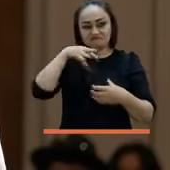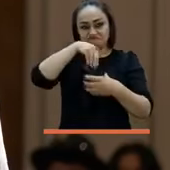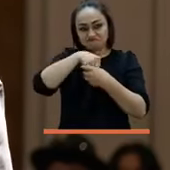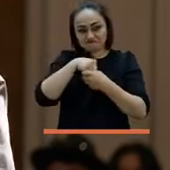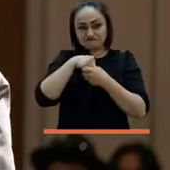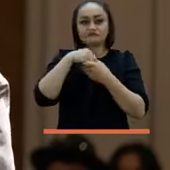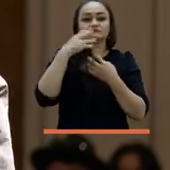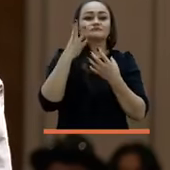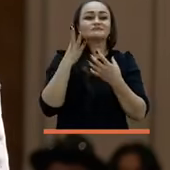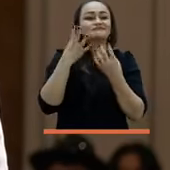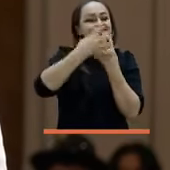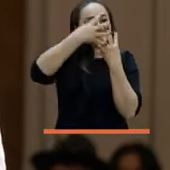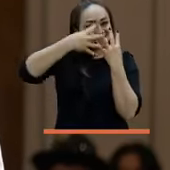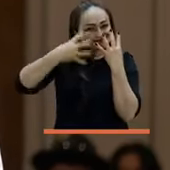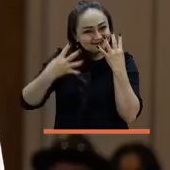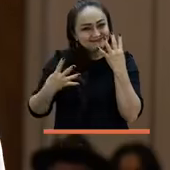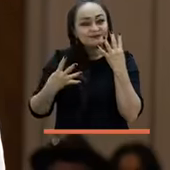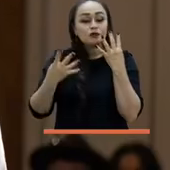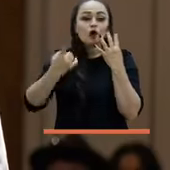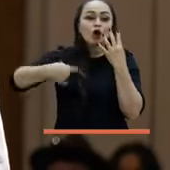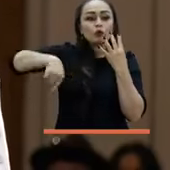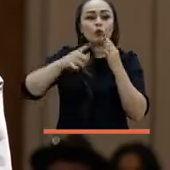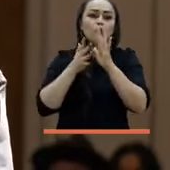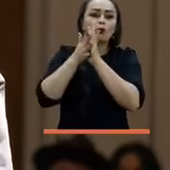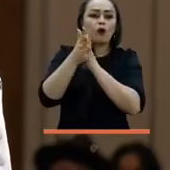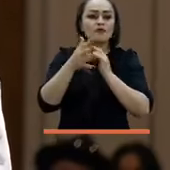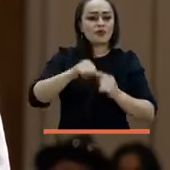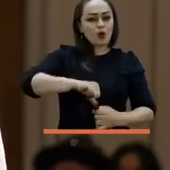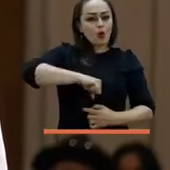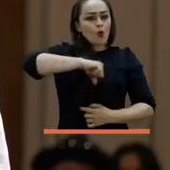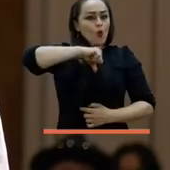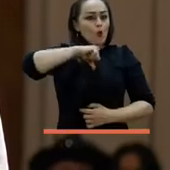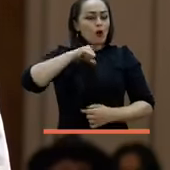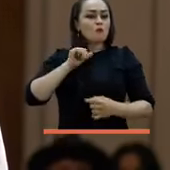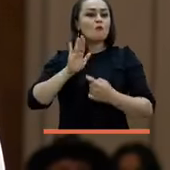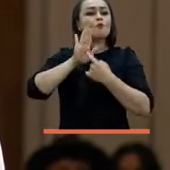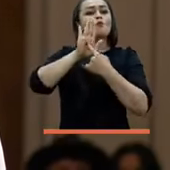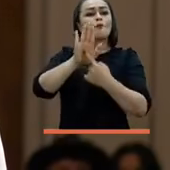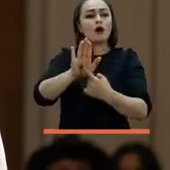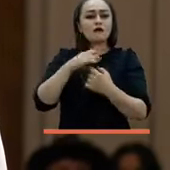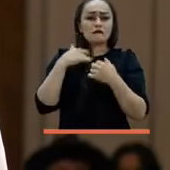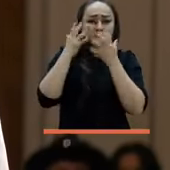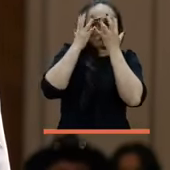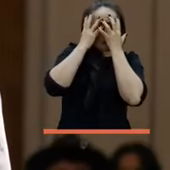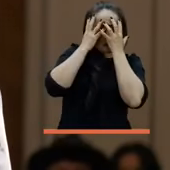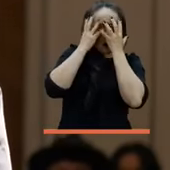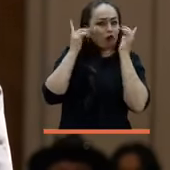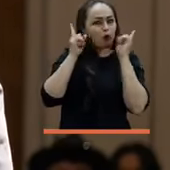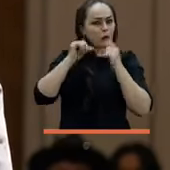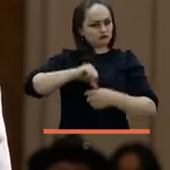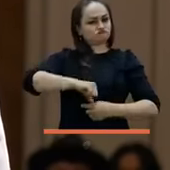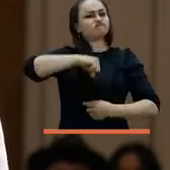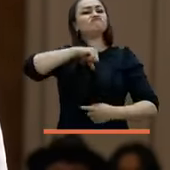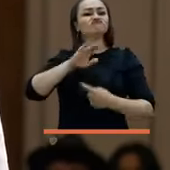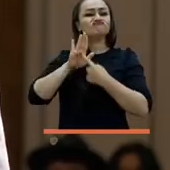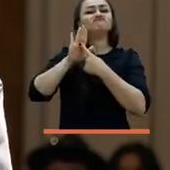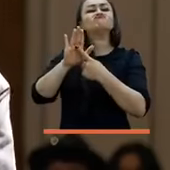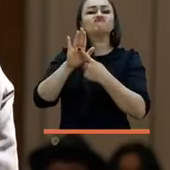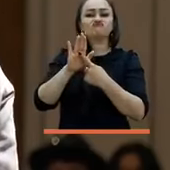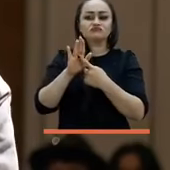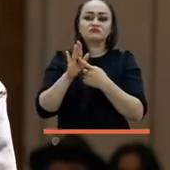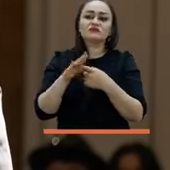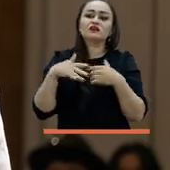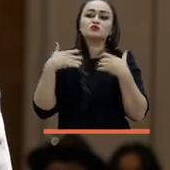población del gp y para que puedan decir con orgullo sin pena y sepan que su cooperativa pues tiene como estos espacios esta y esta apertura